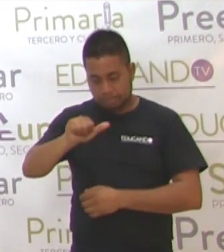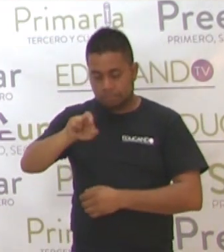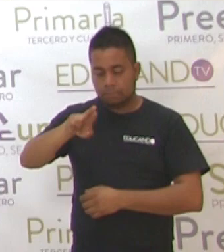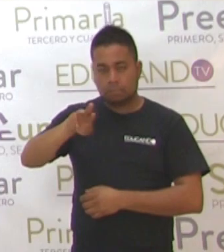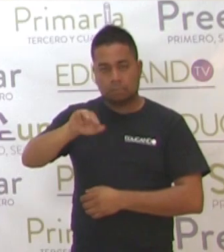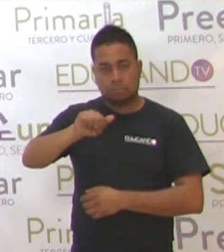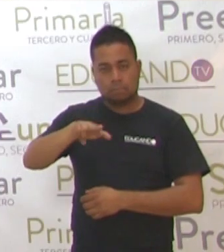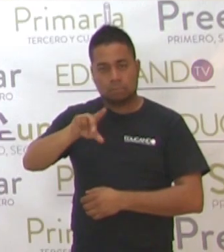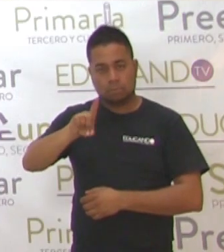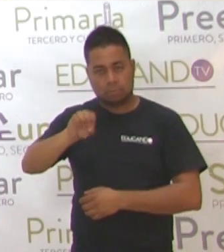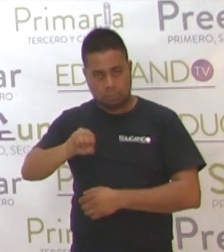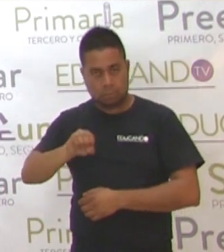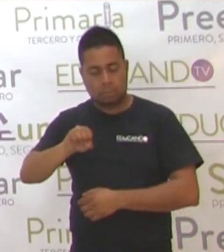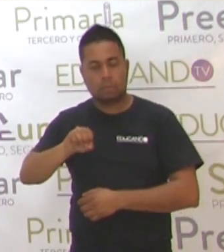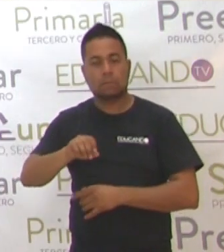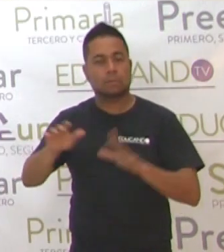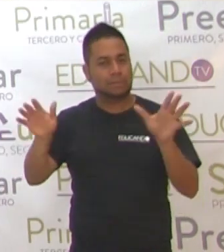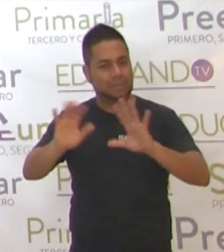armando mendoza